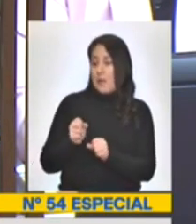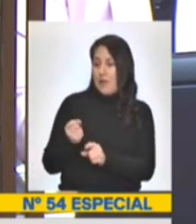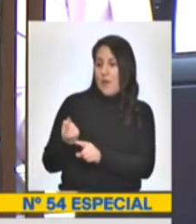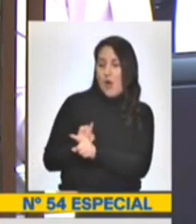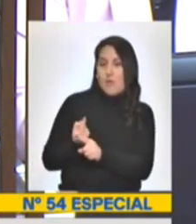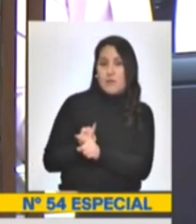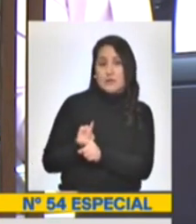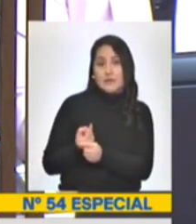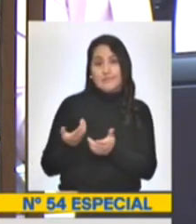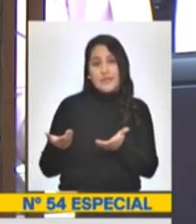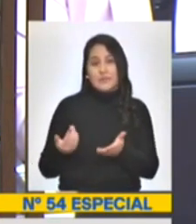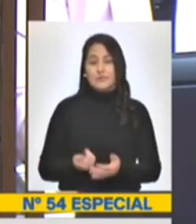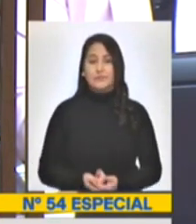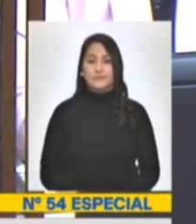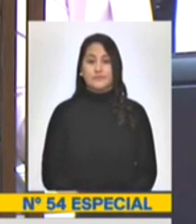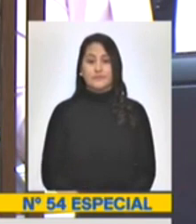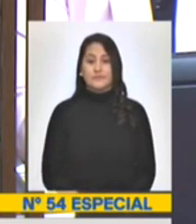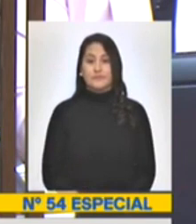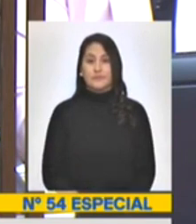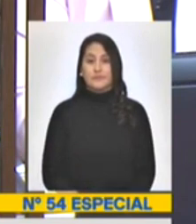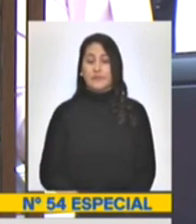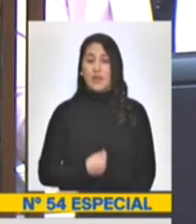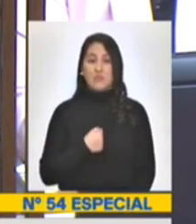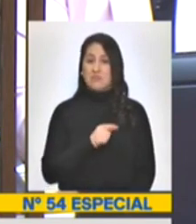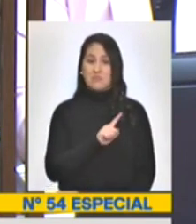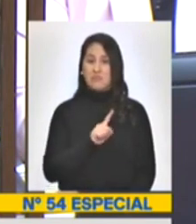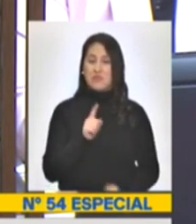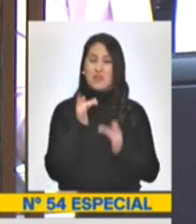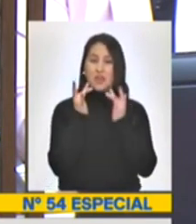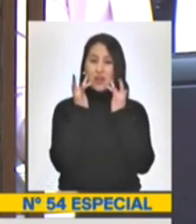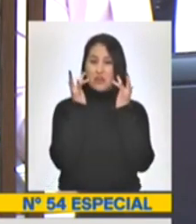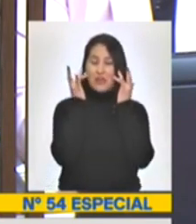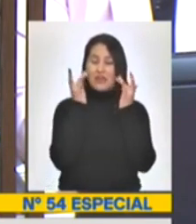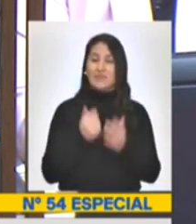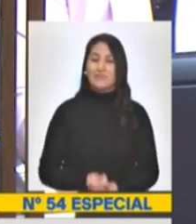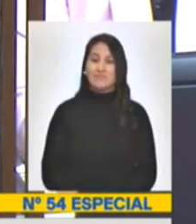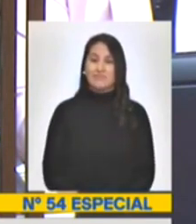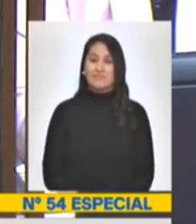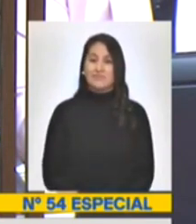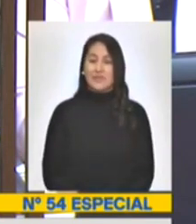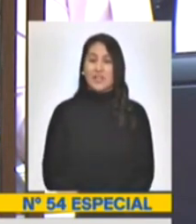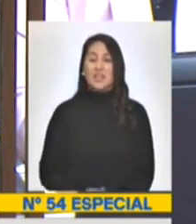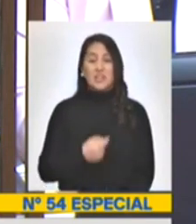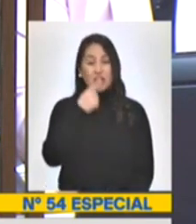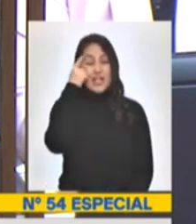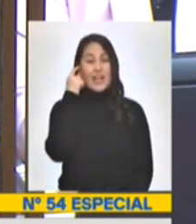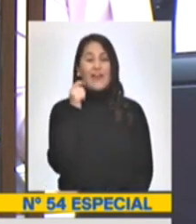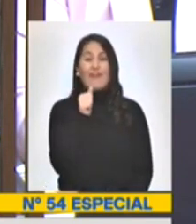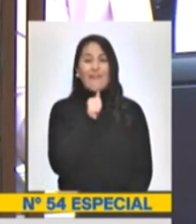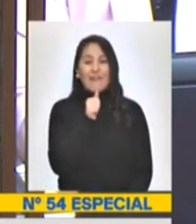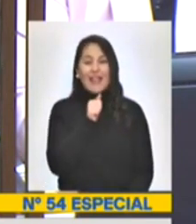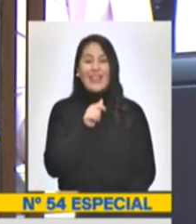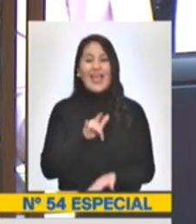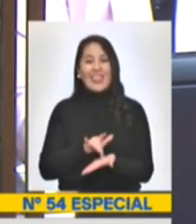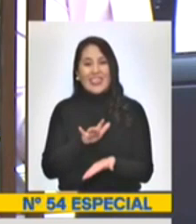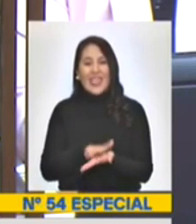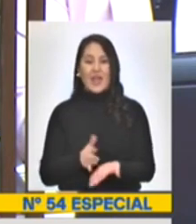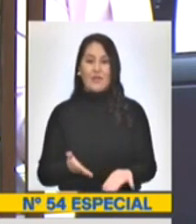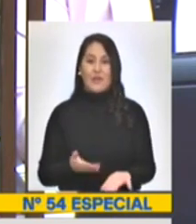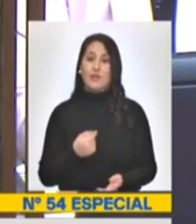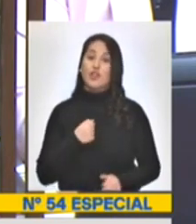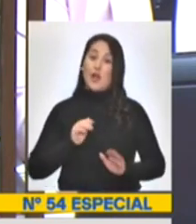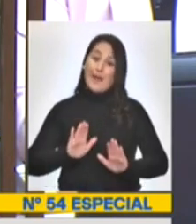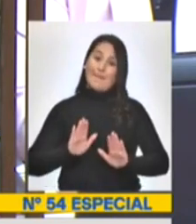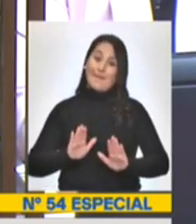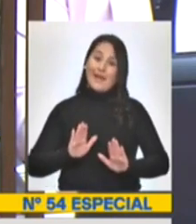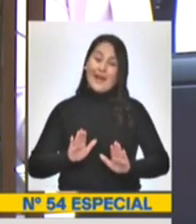Eso. Entonces no estoy contento con eso. Creo que estamos en deuda. Yo esperaba mucho más de esta nueva